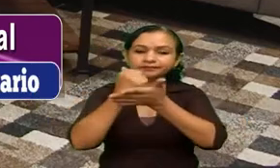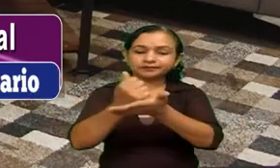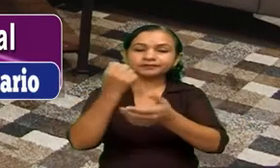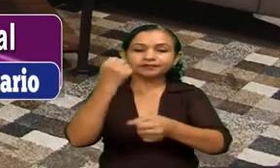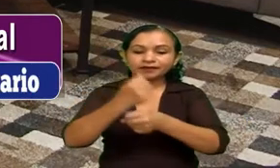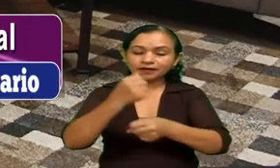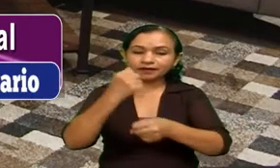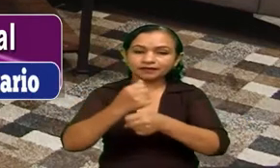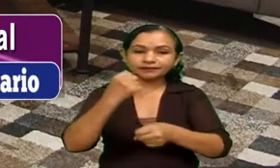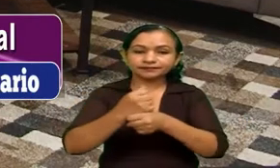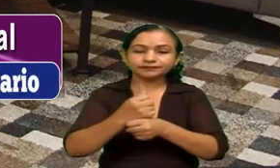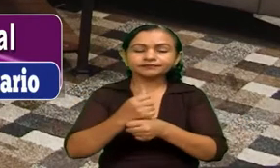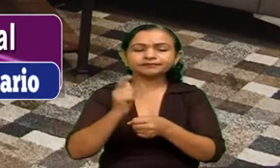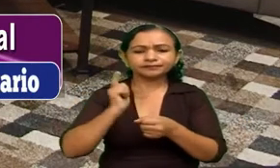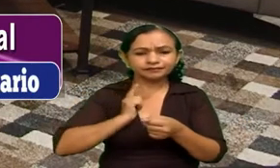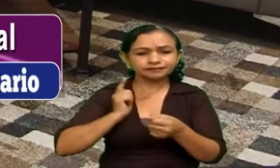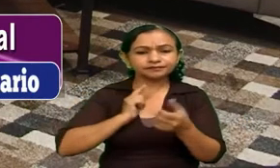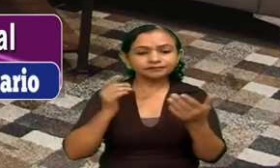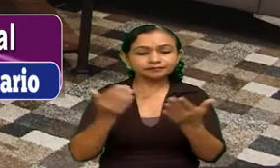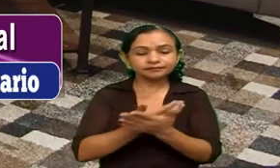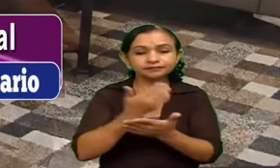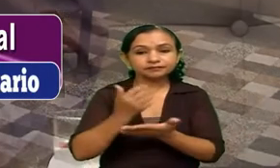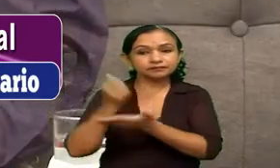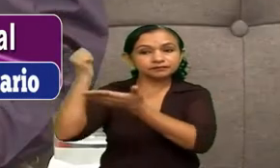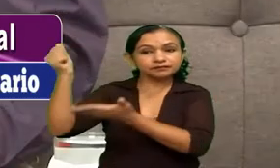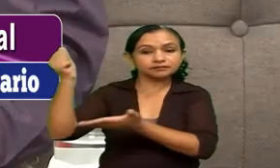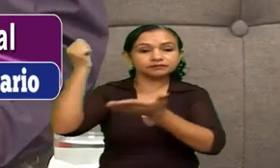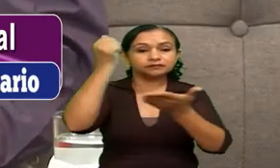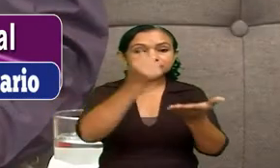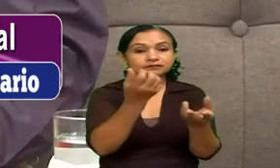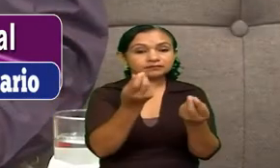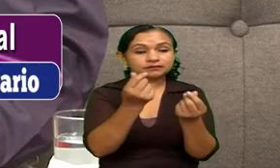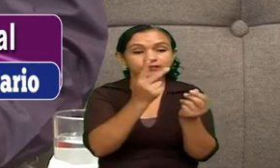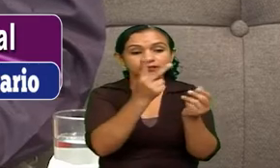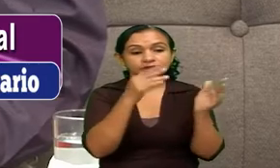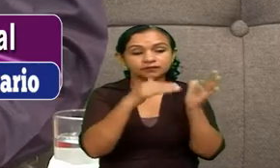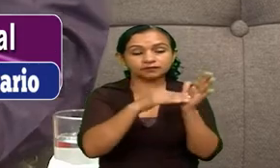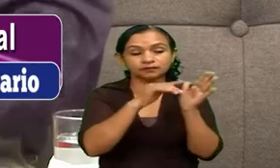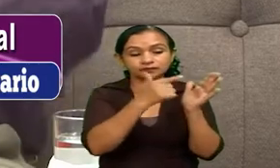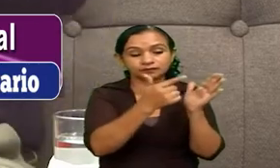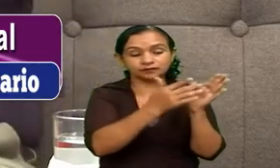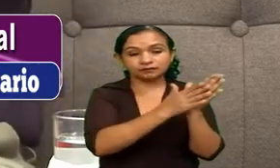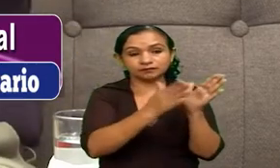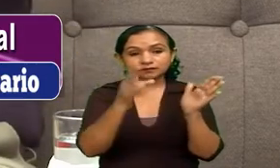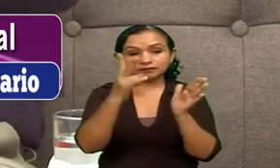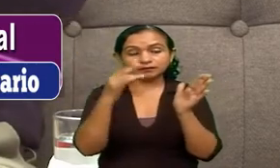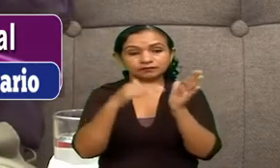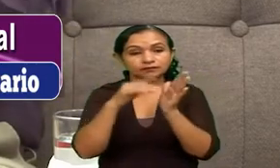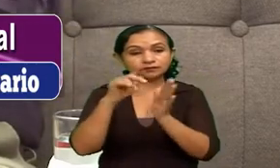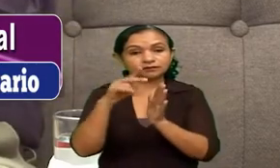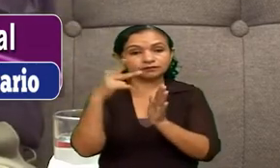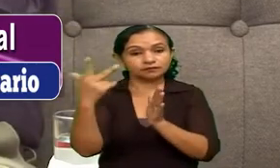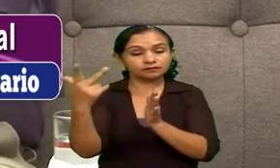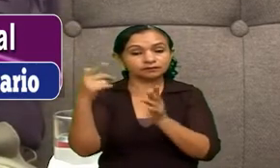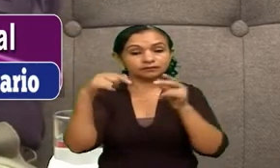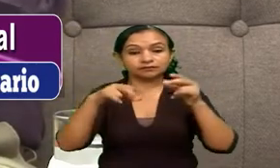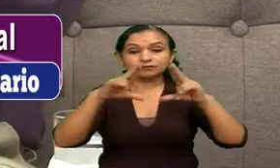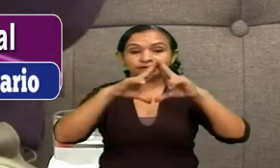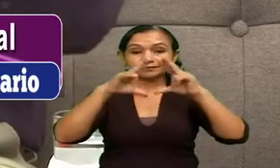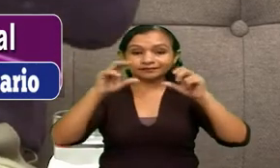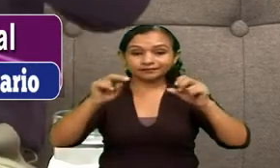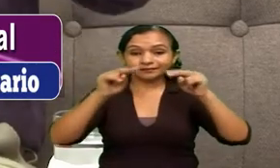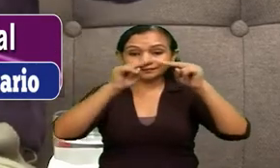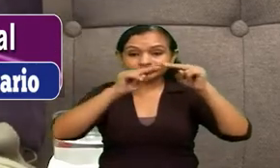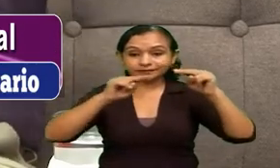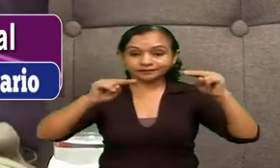sistema que se ha invertido del 2007 al 2018, solo en el sistema interconectado nacional, es decir,